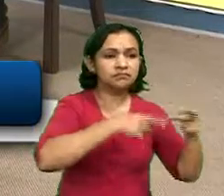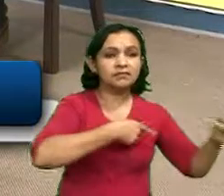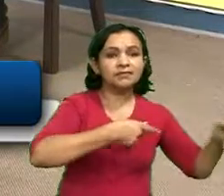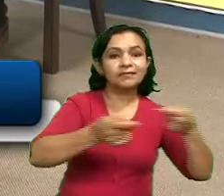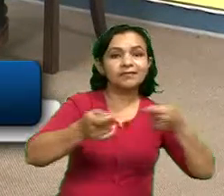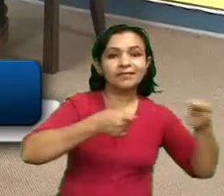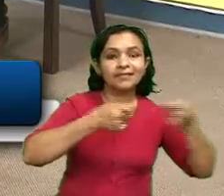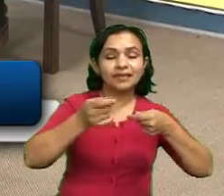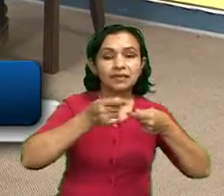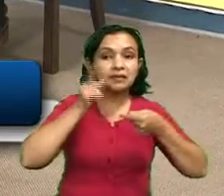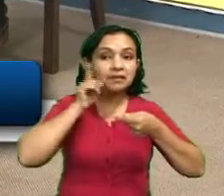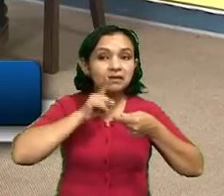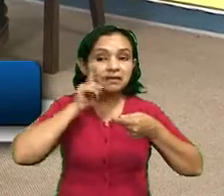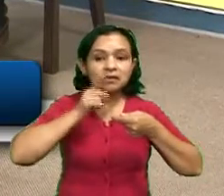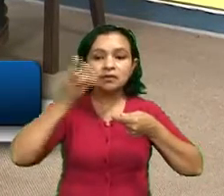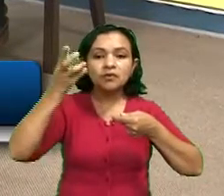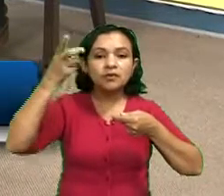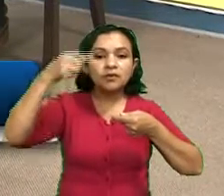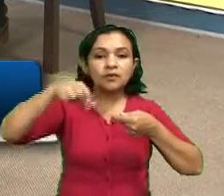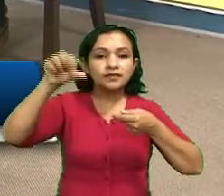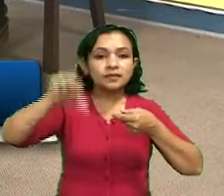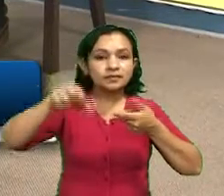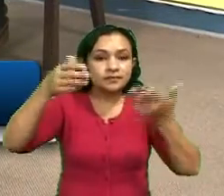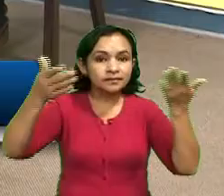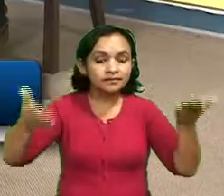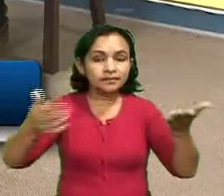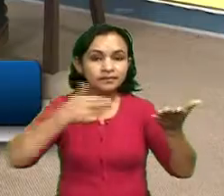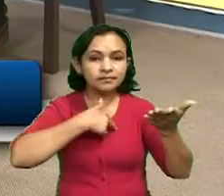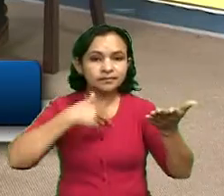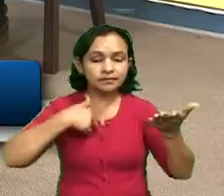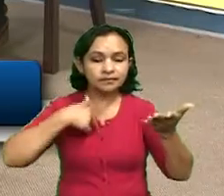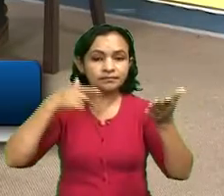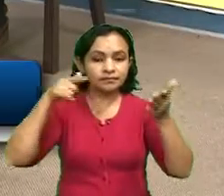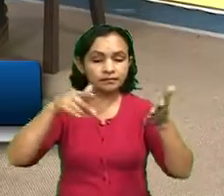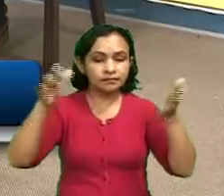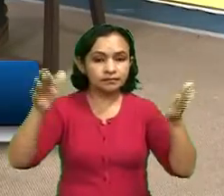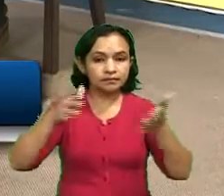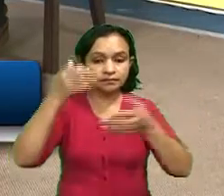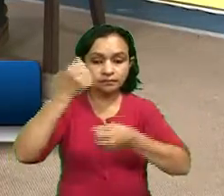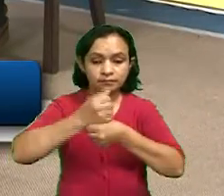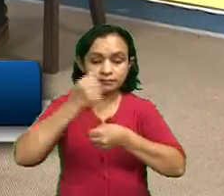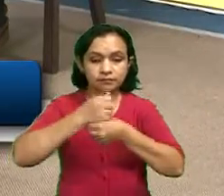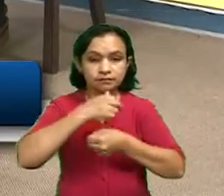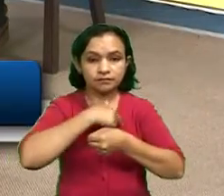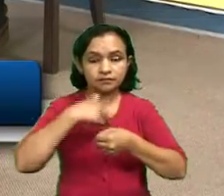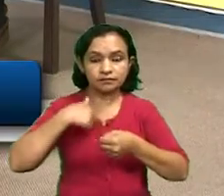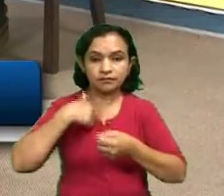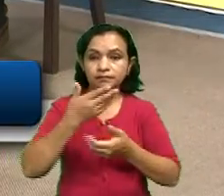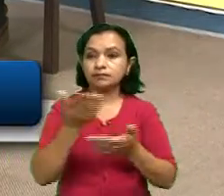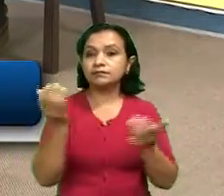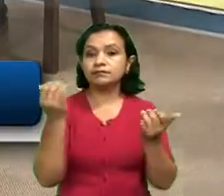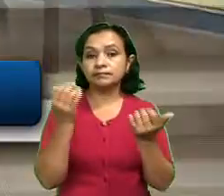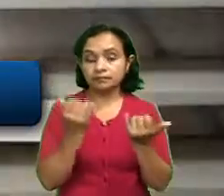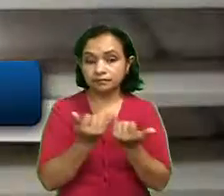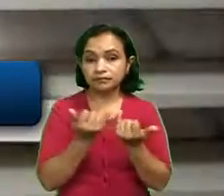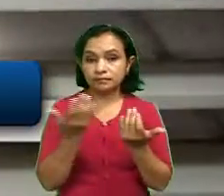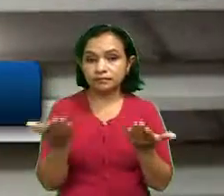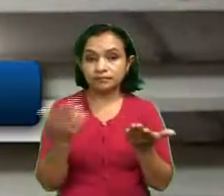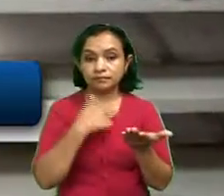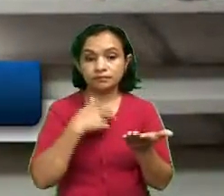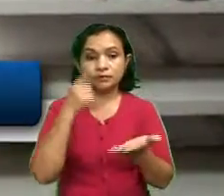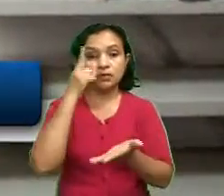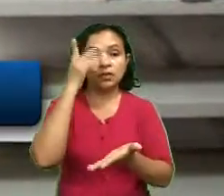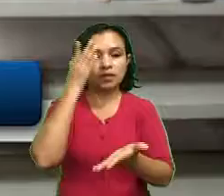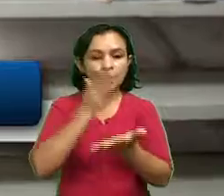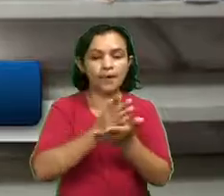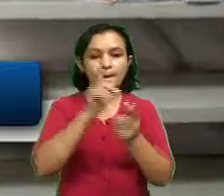vendiendo medicamentos vencidos. Y eso se ha reducido precisamente por el trabajo que hacen ustedes. Así es, porque nosotros por lo menos una vez al